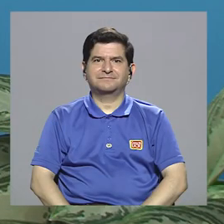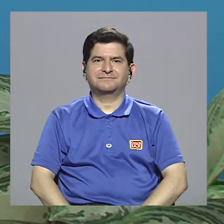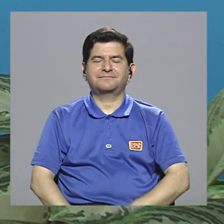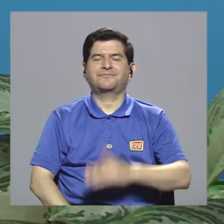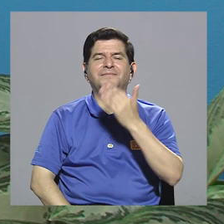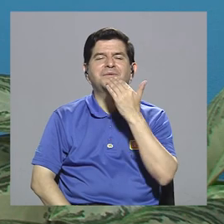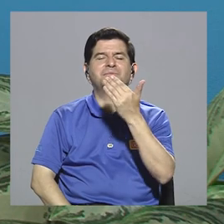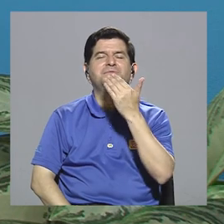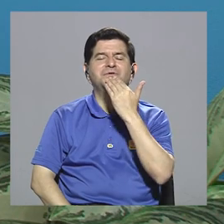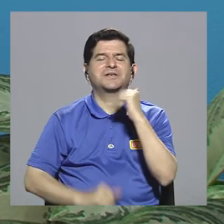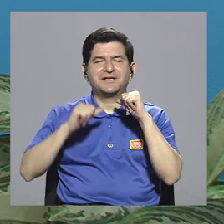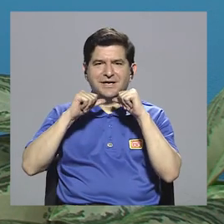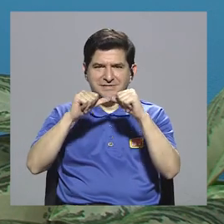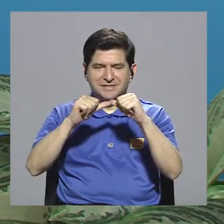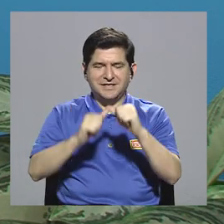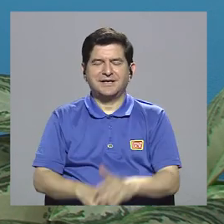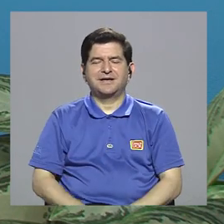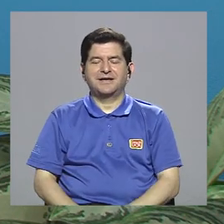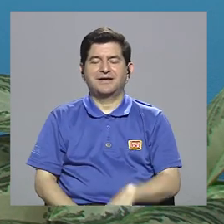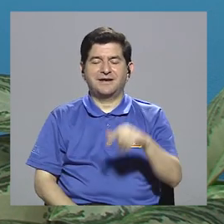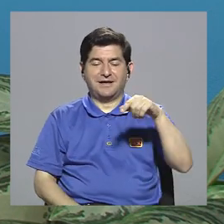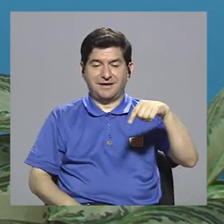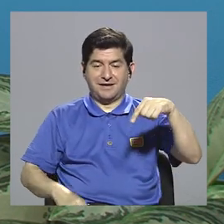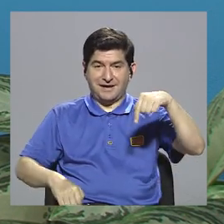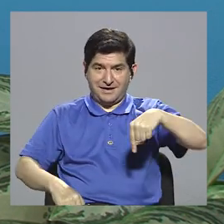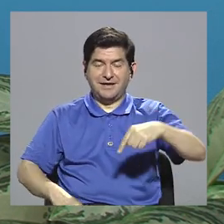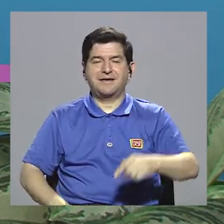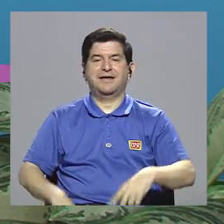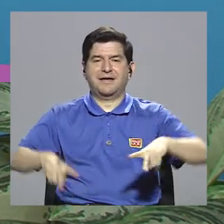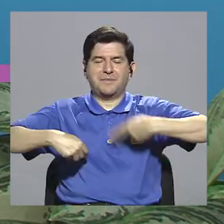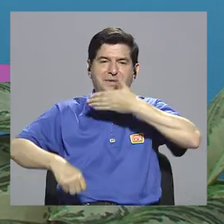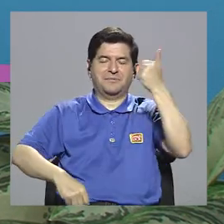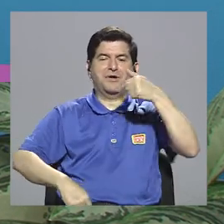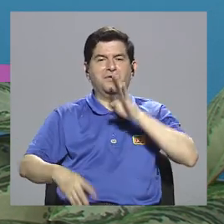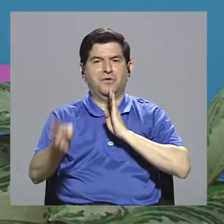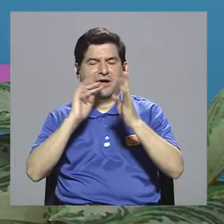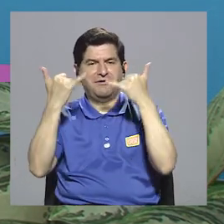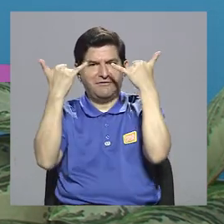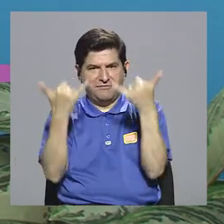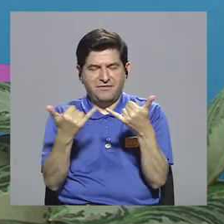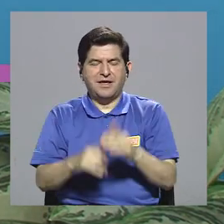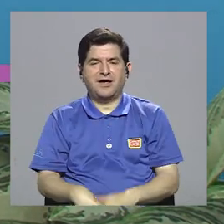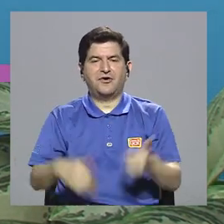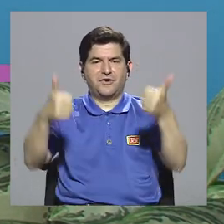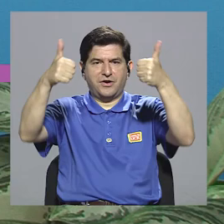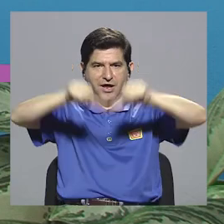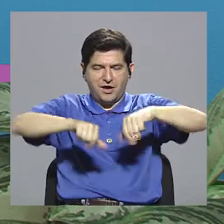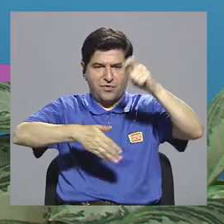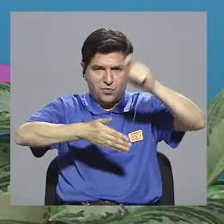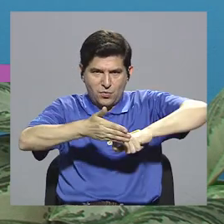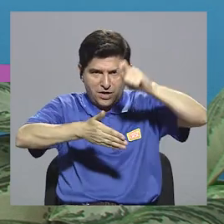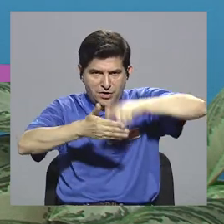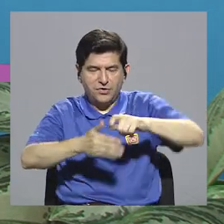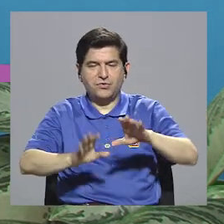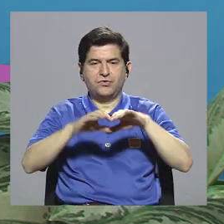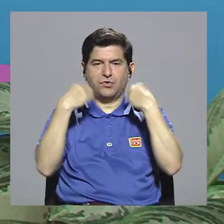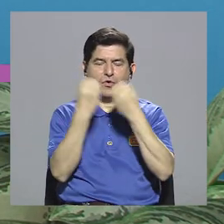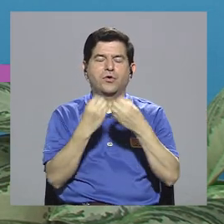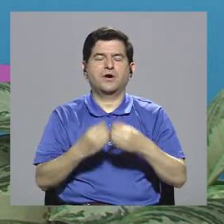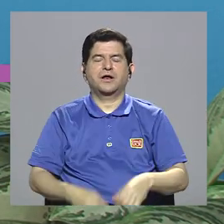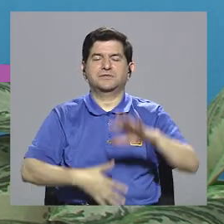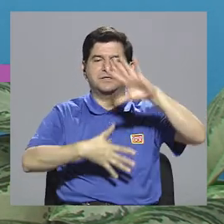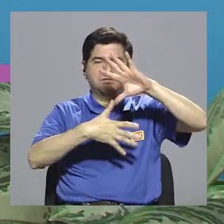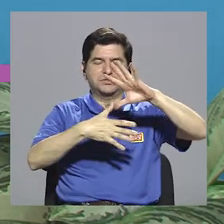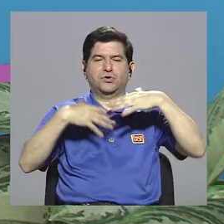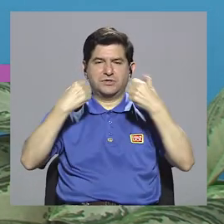gracias por continuar en compañía de vivir mejor estamos conversando acerca del convenio que se firmó entre la organización panamericana